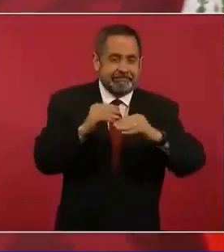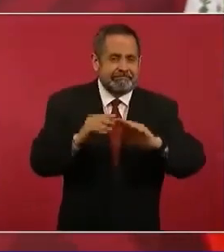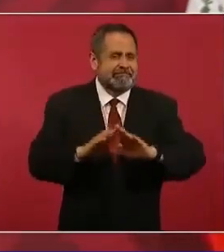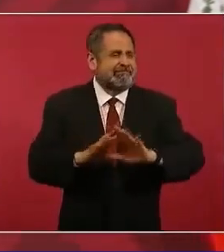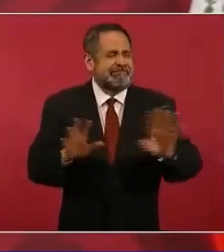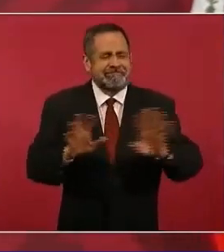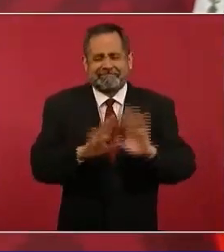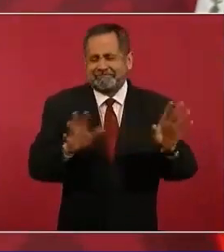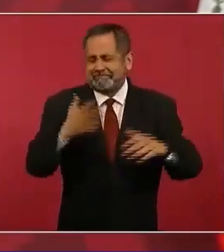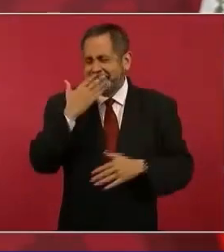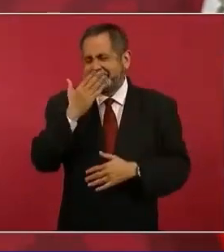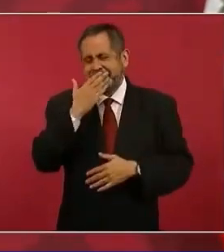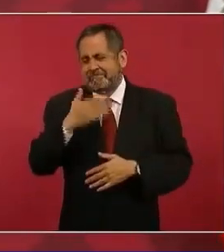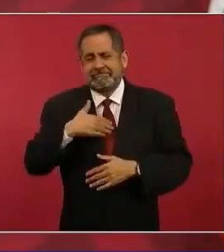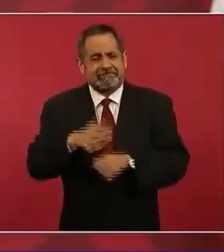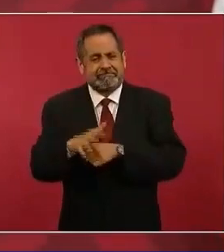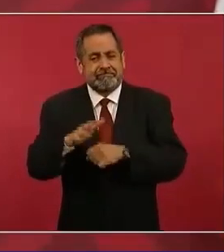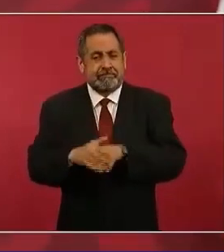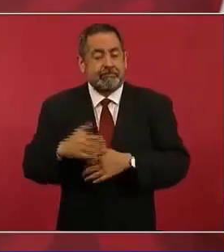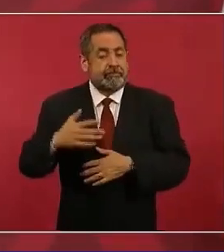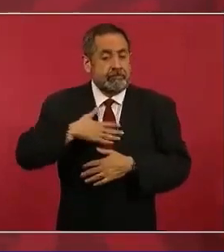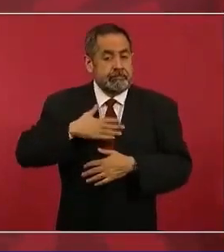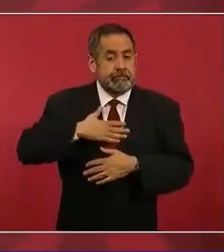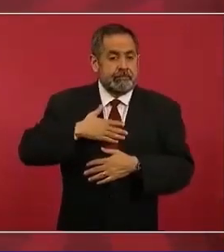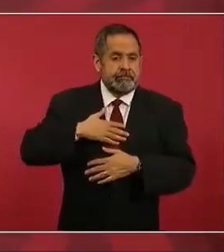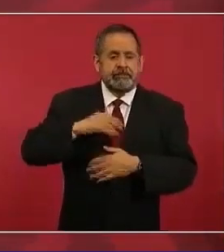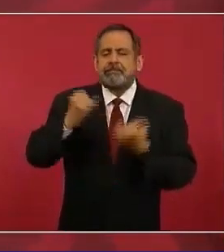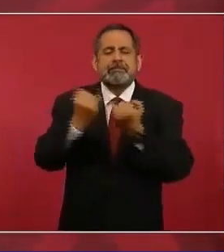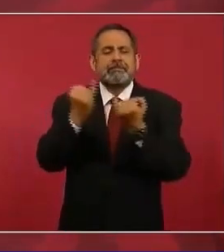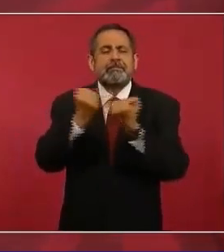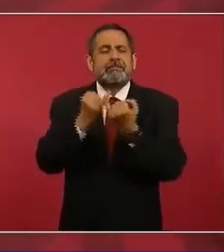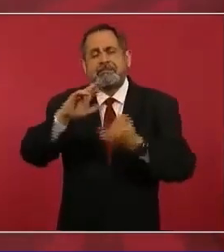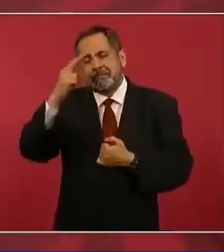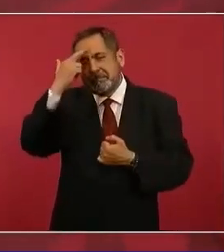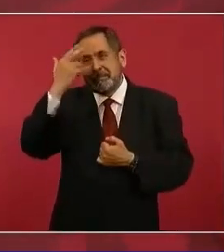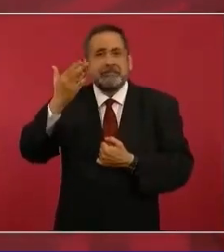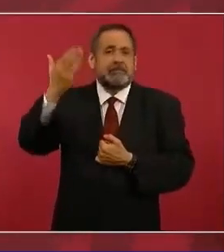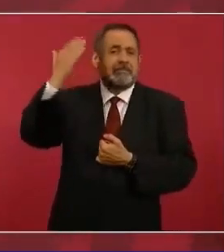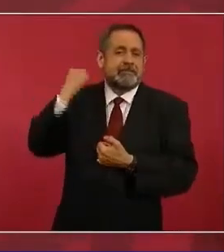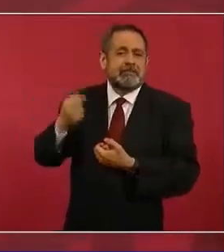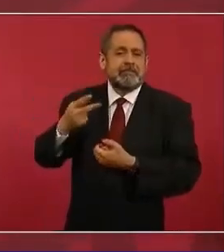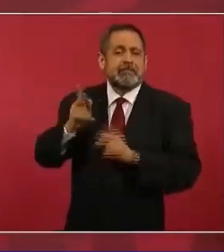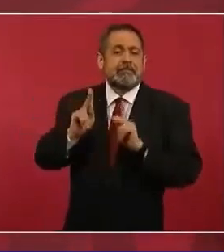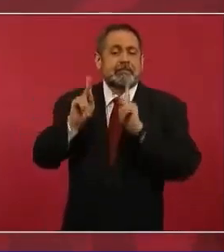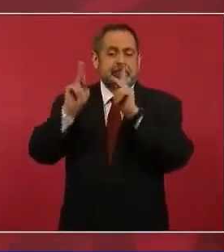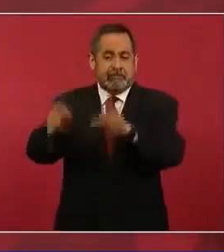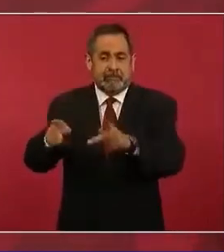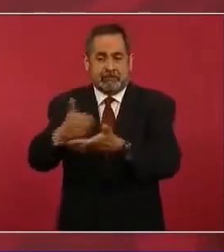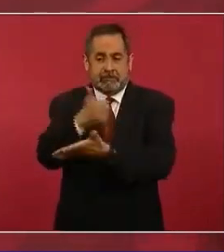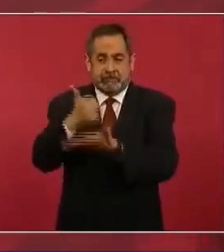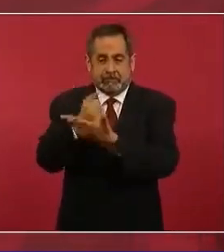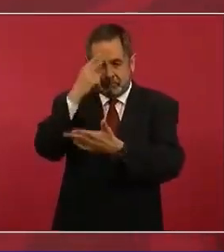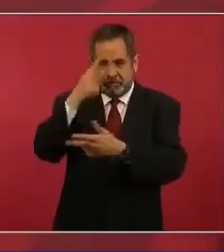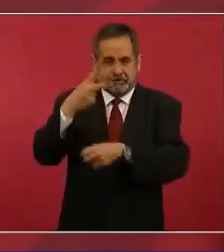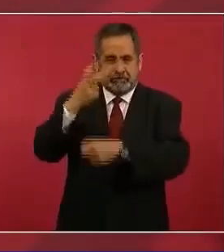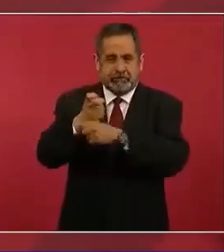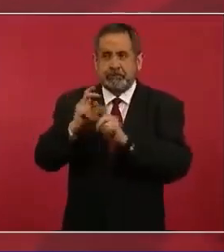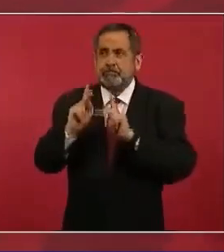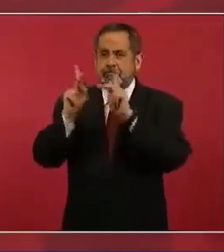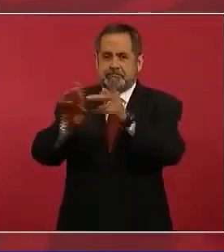porque cuando se hicieron los segundos pisos, lo mismo, tuvo una campaña